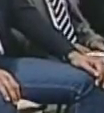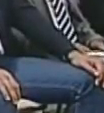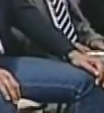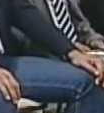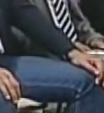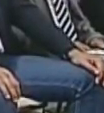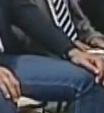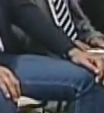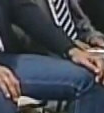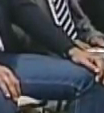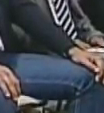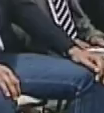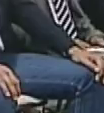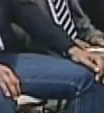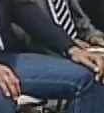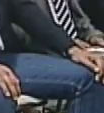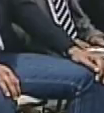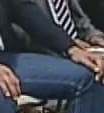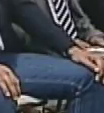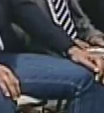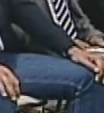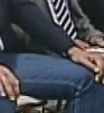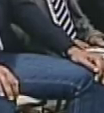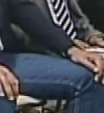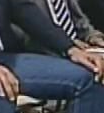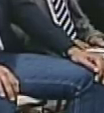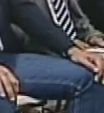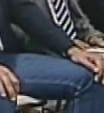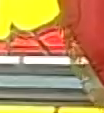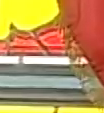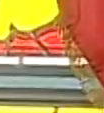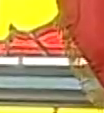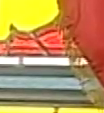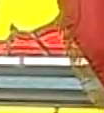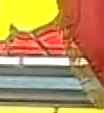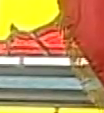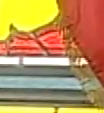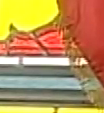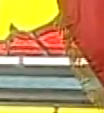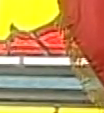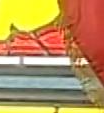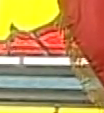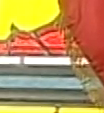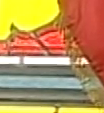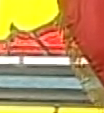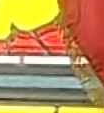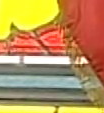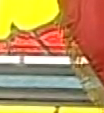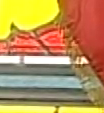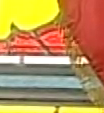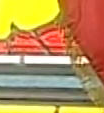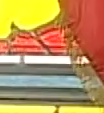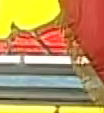extraordinaria intervención respecto a todo el mecanismo del FCI. Y finalmente también